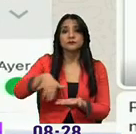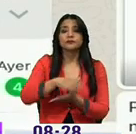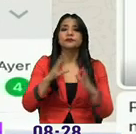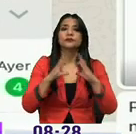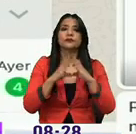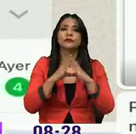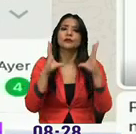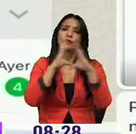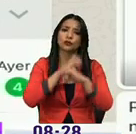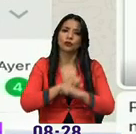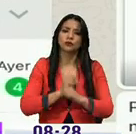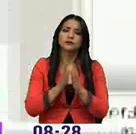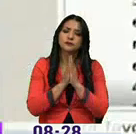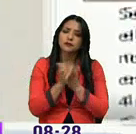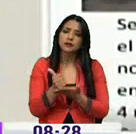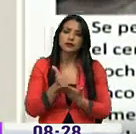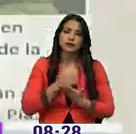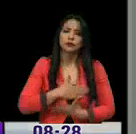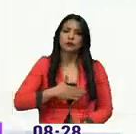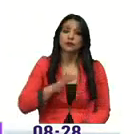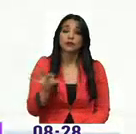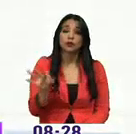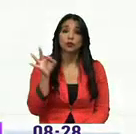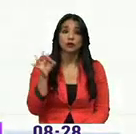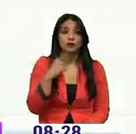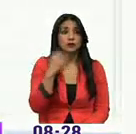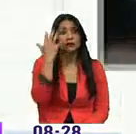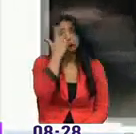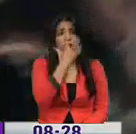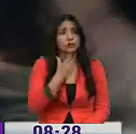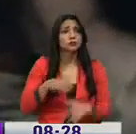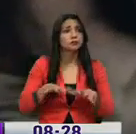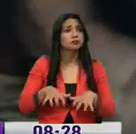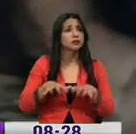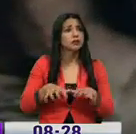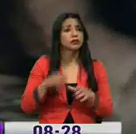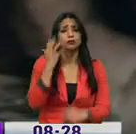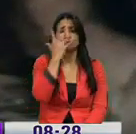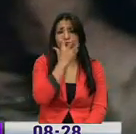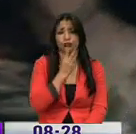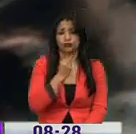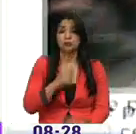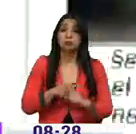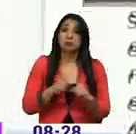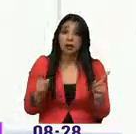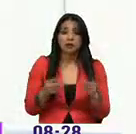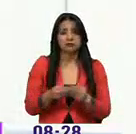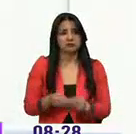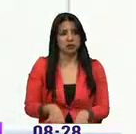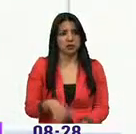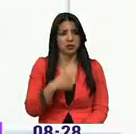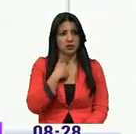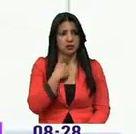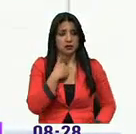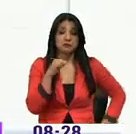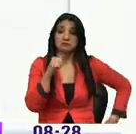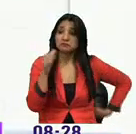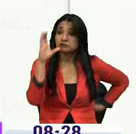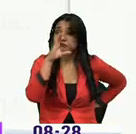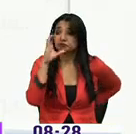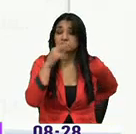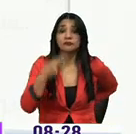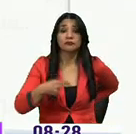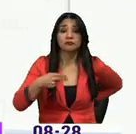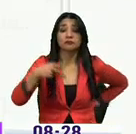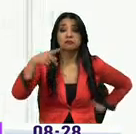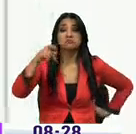la noche. Por favor, ayúdenos a encontrarlos. Un hermosísimo peludo. Miren, divino, pero divino. Alguien responde, nombre